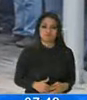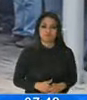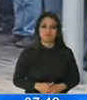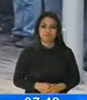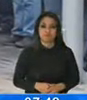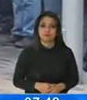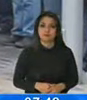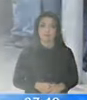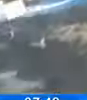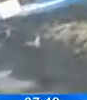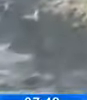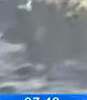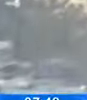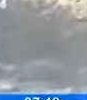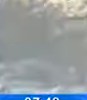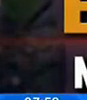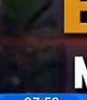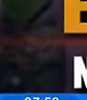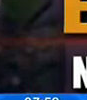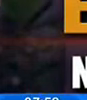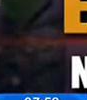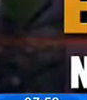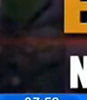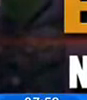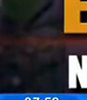informó Adriana Rojas.